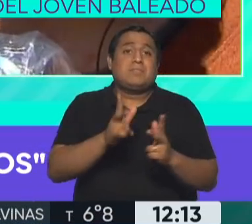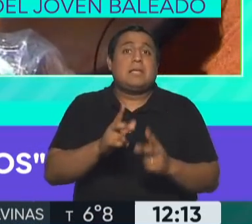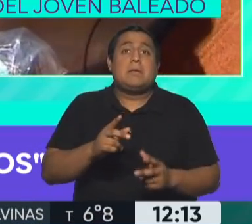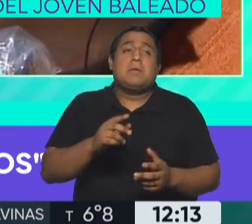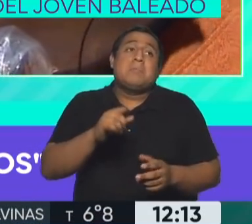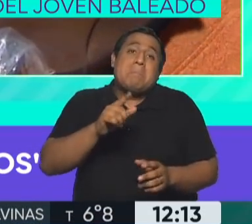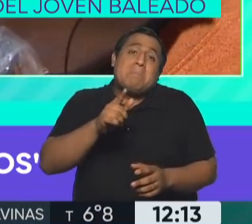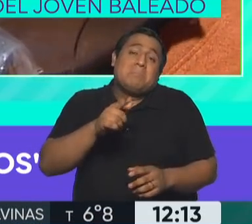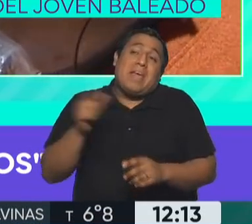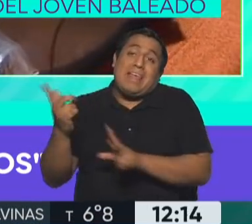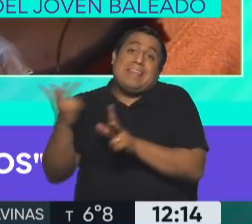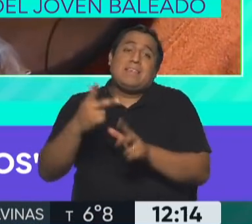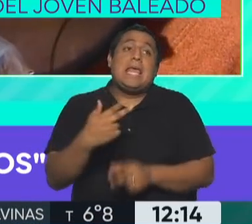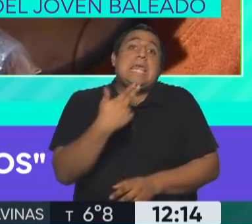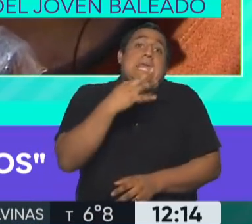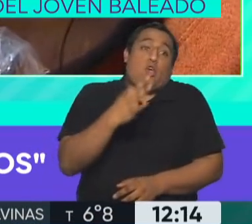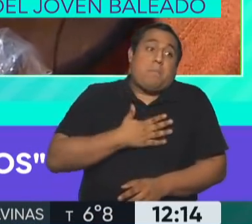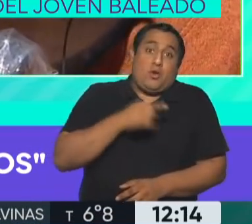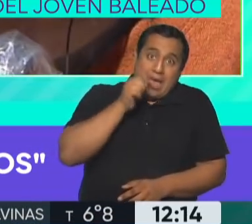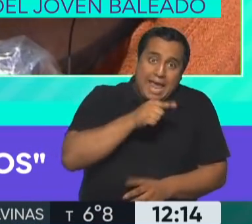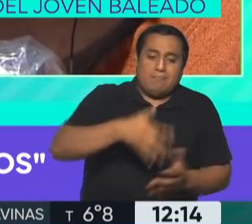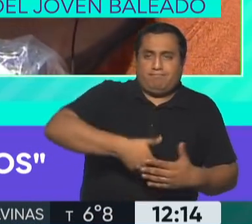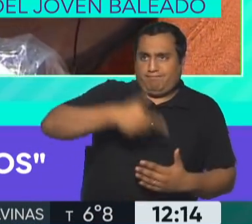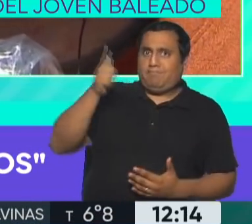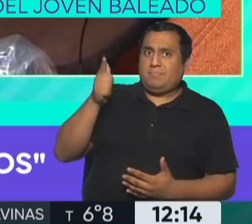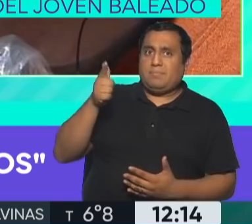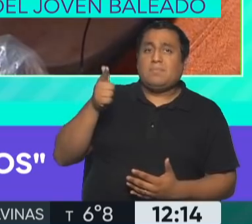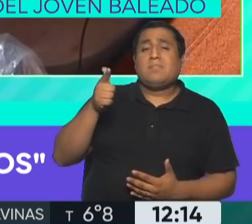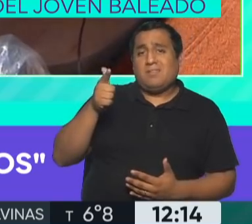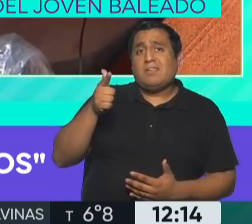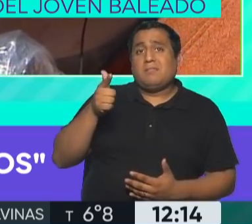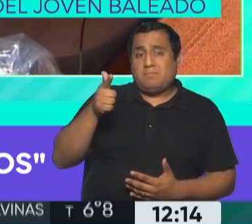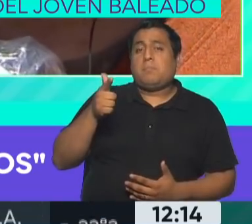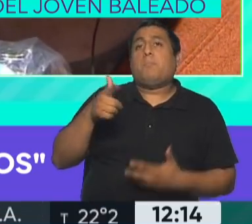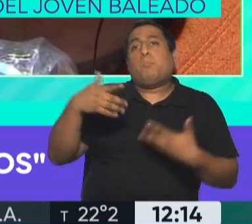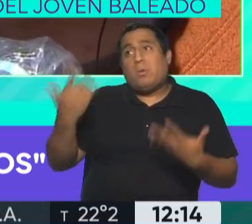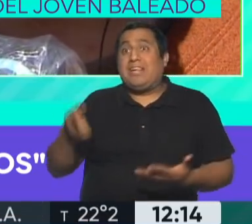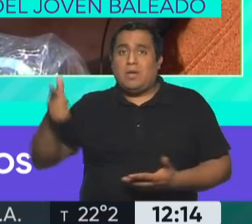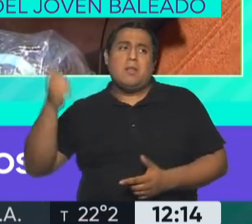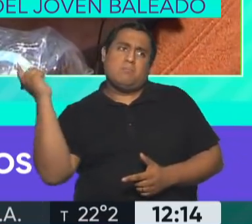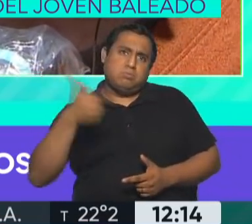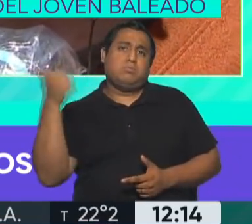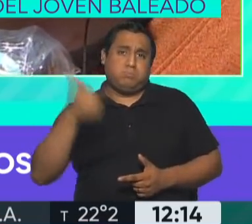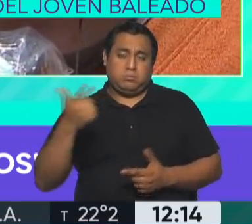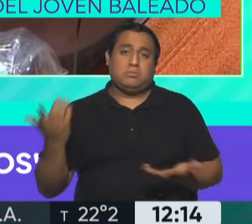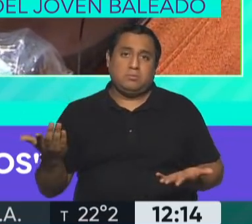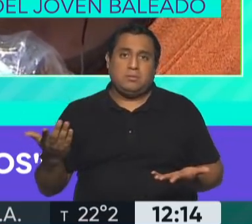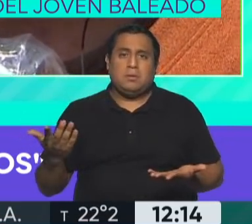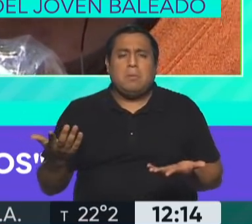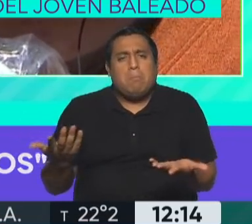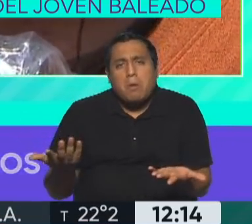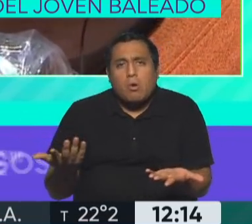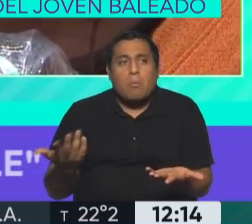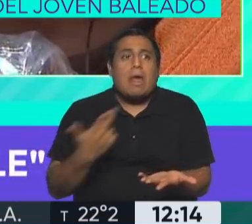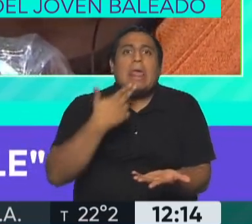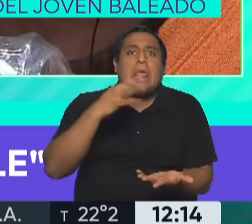mi hijo, porque él es el que iba adelante. Sacan el arma y por eso ellos disparan. Pero ¿cómo va a disparar